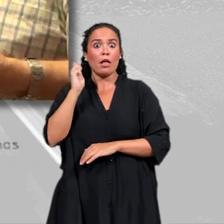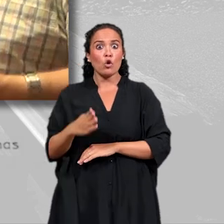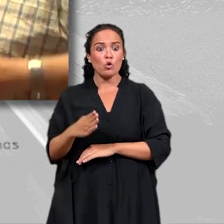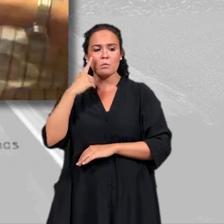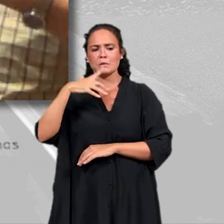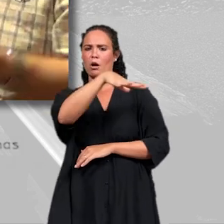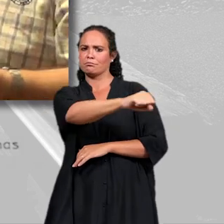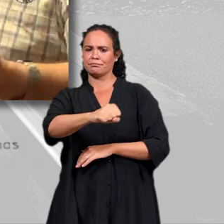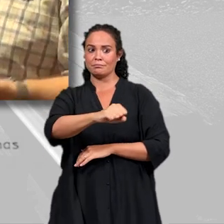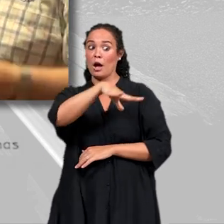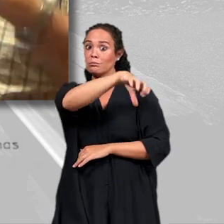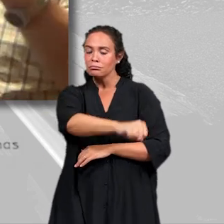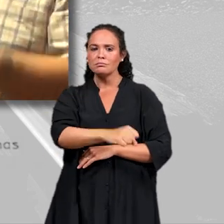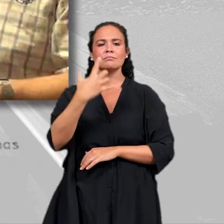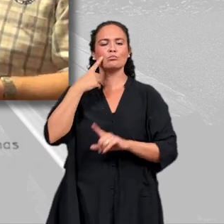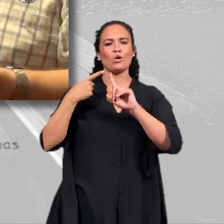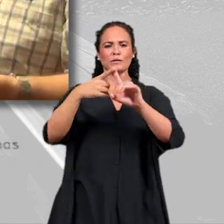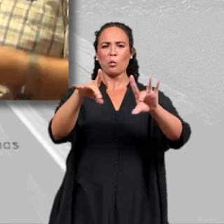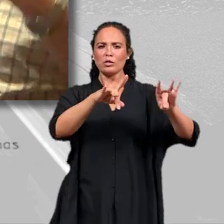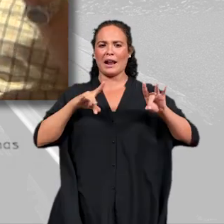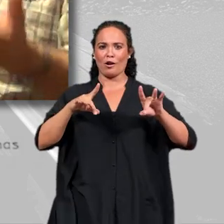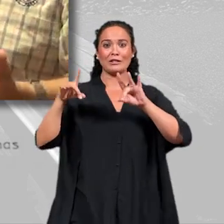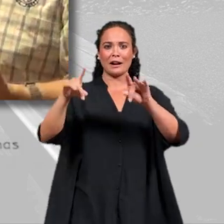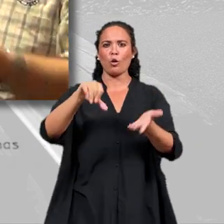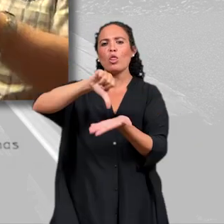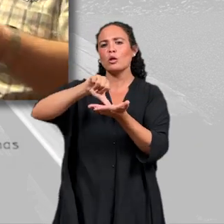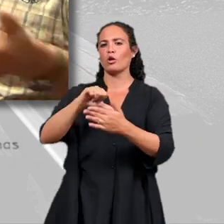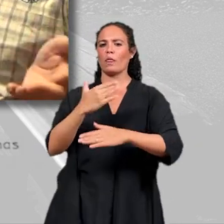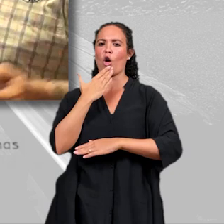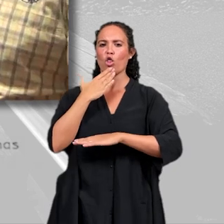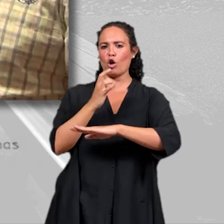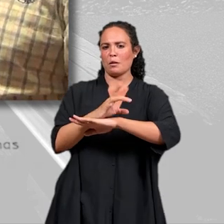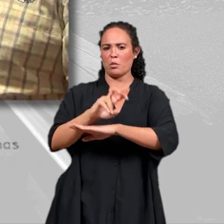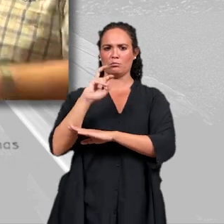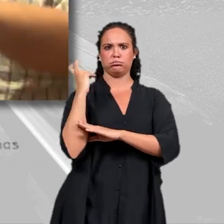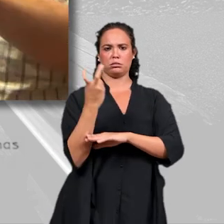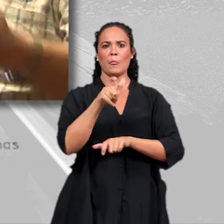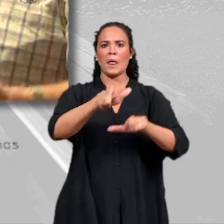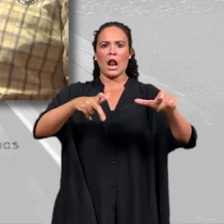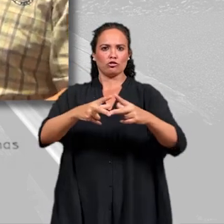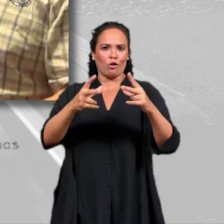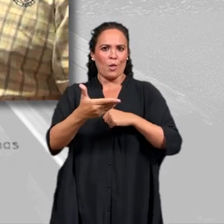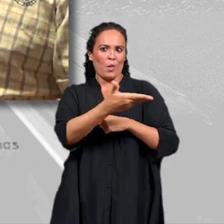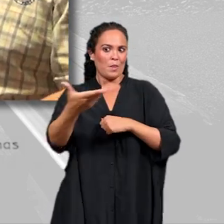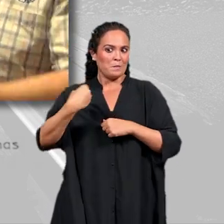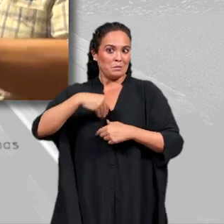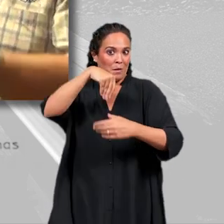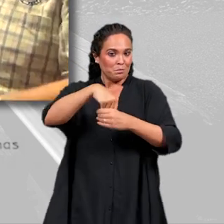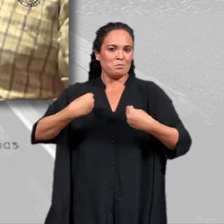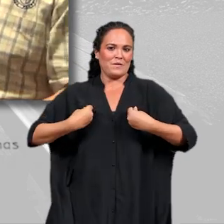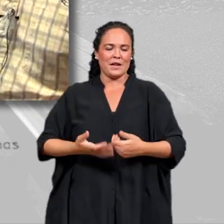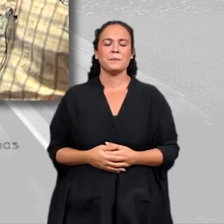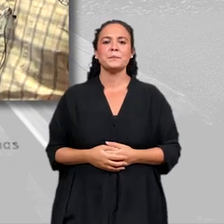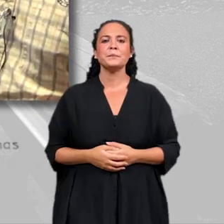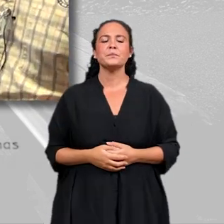sirvió más aún como centro urbano y centro de ocio de la población que había